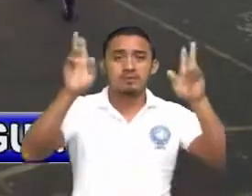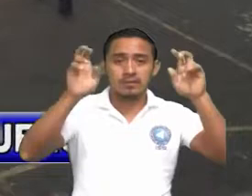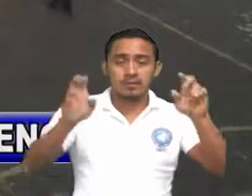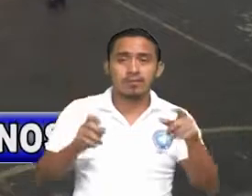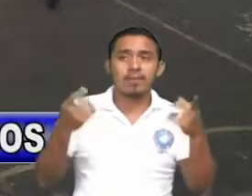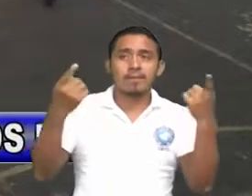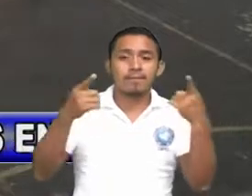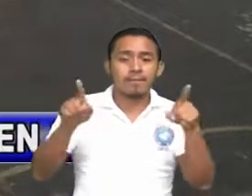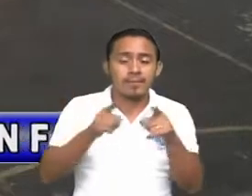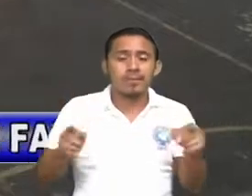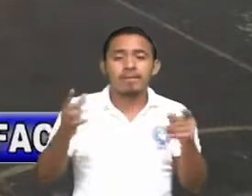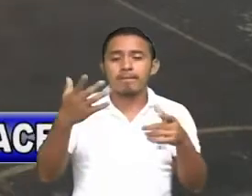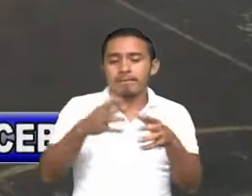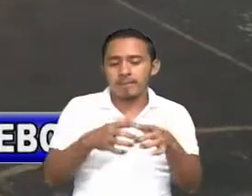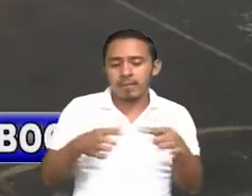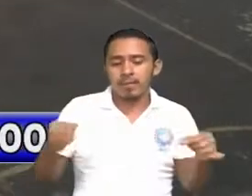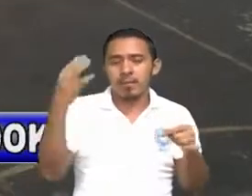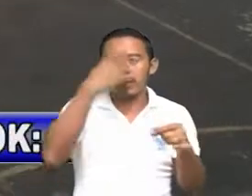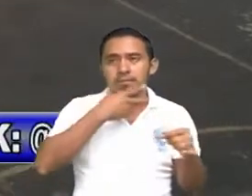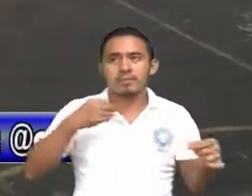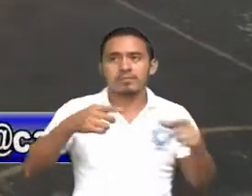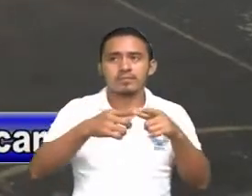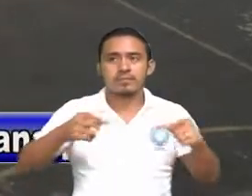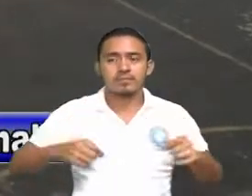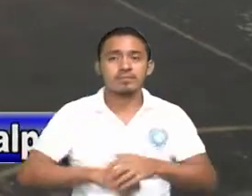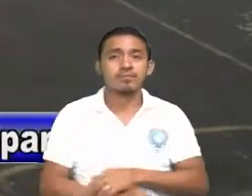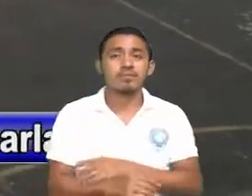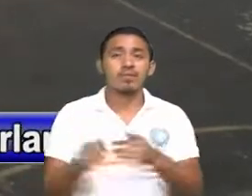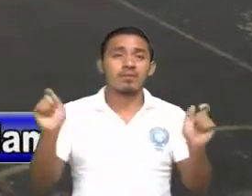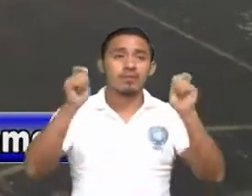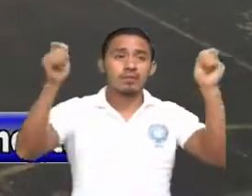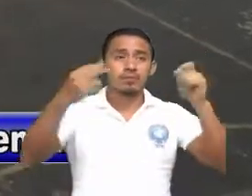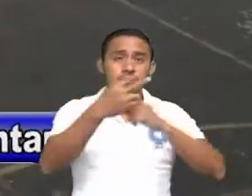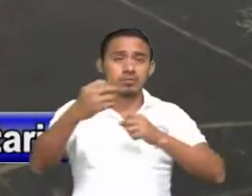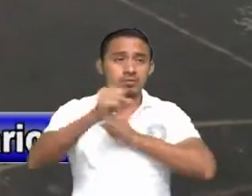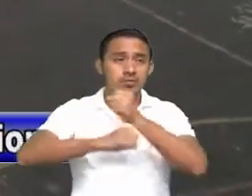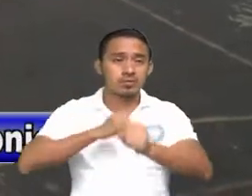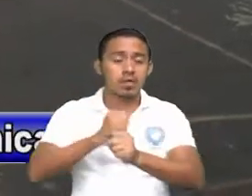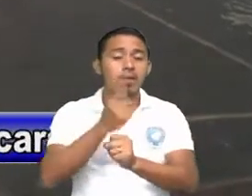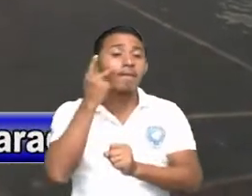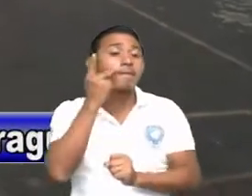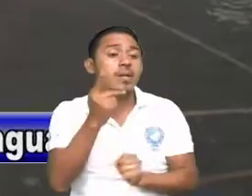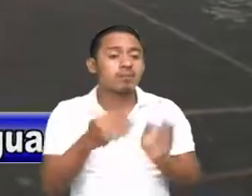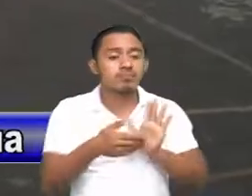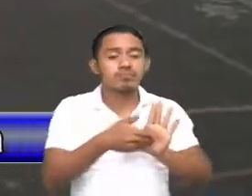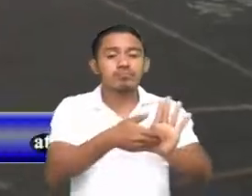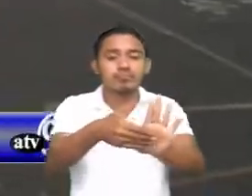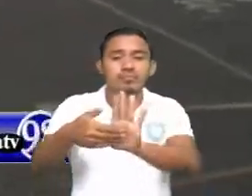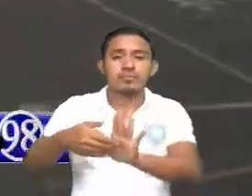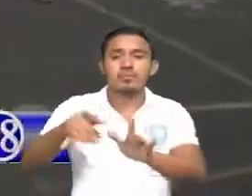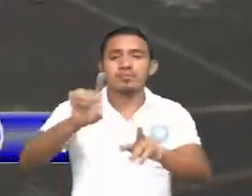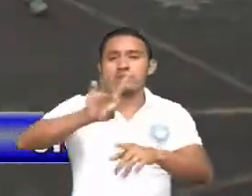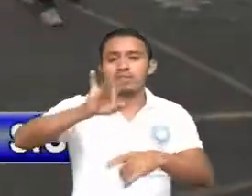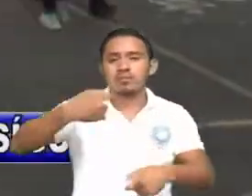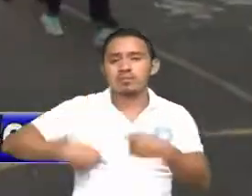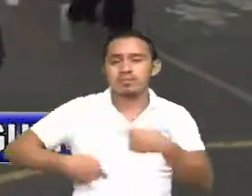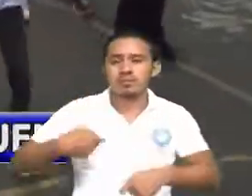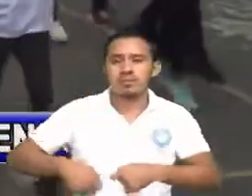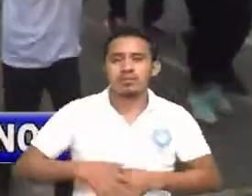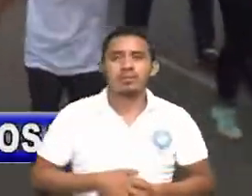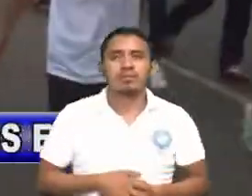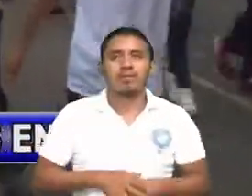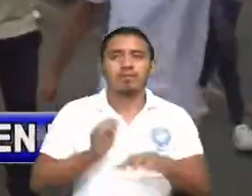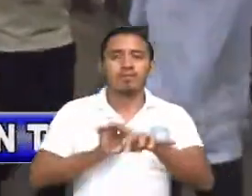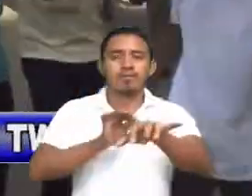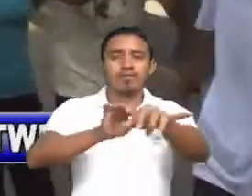al, en celebración al Bicentenario de Managua, y lo vamos a poder ver el 14 de septiembre en el desfile. Okay, muchas gracias, Denis.